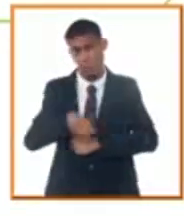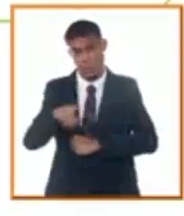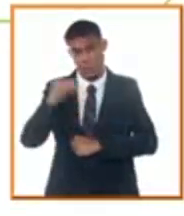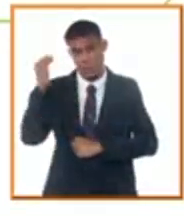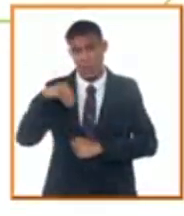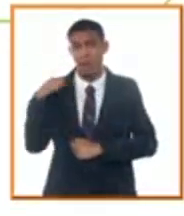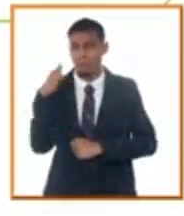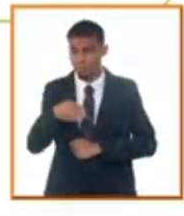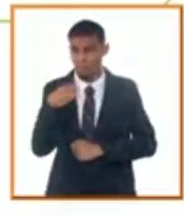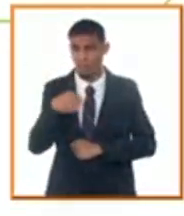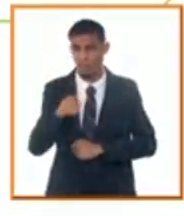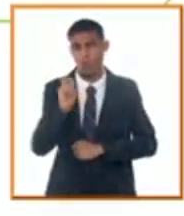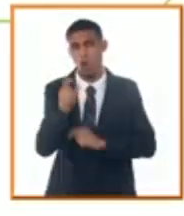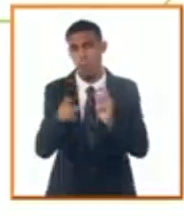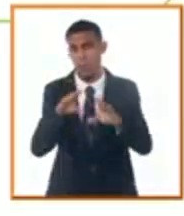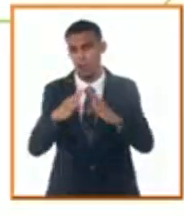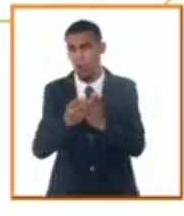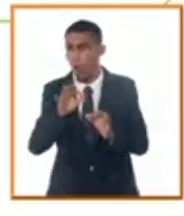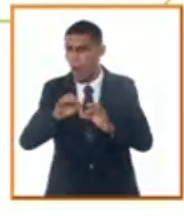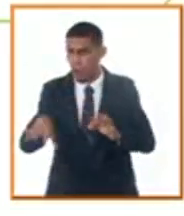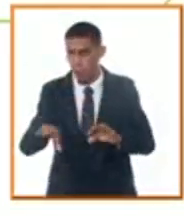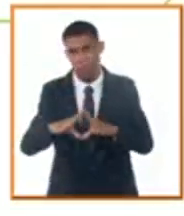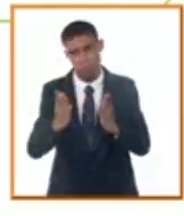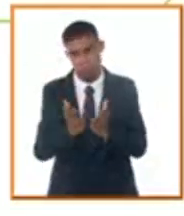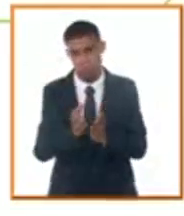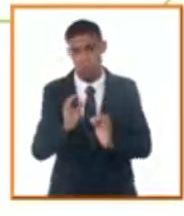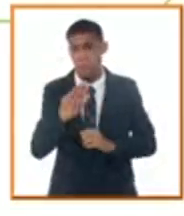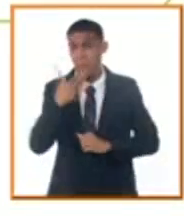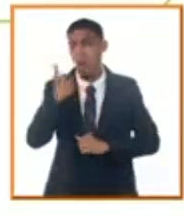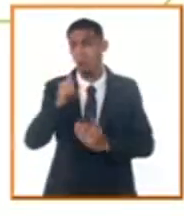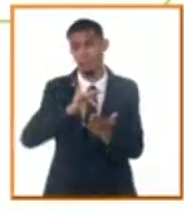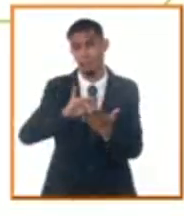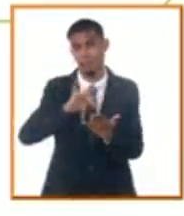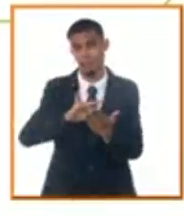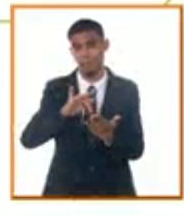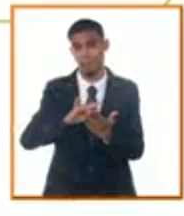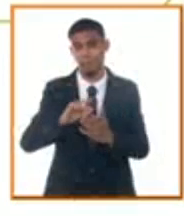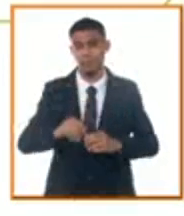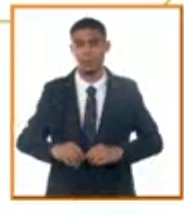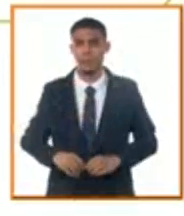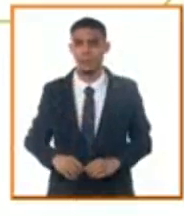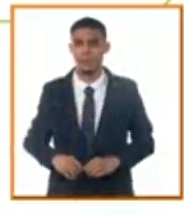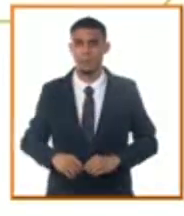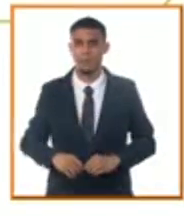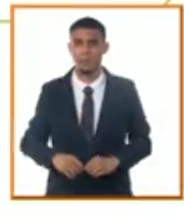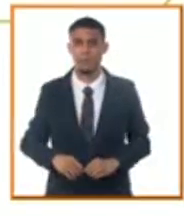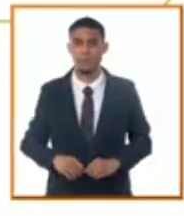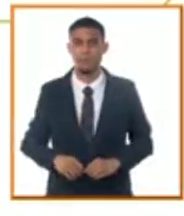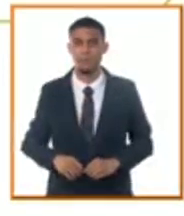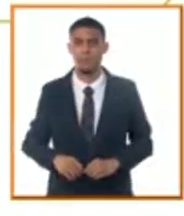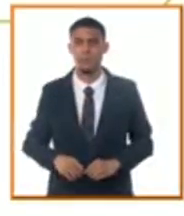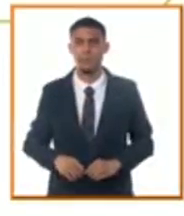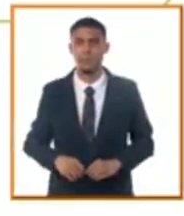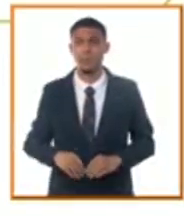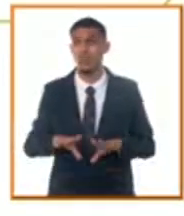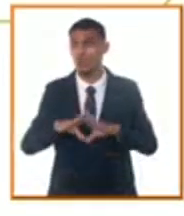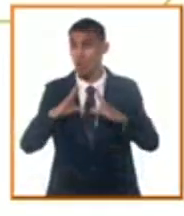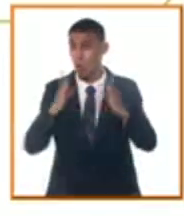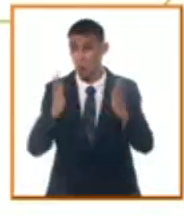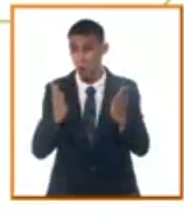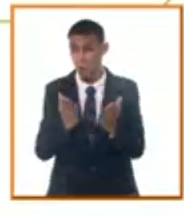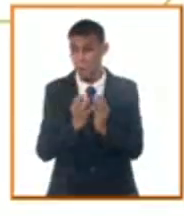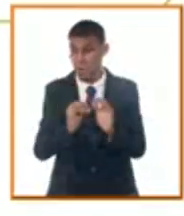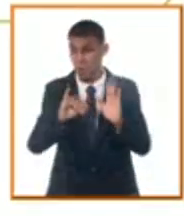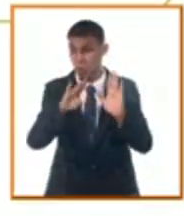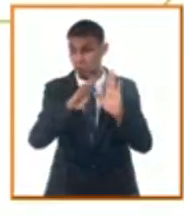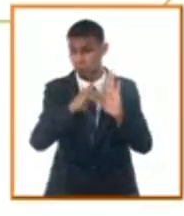debemos también ponerlo a tono con todo el proceso de informatización de la sociedad. Pero en todos estos proyectos hay algo que es